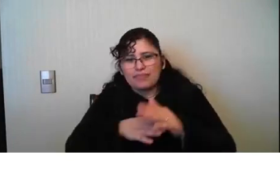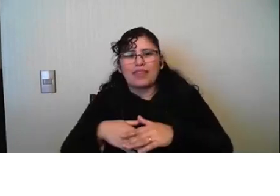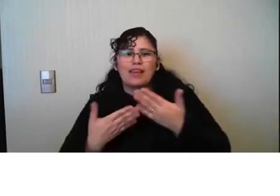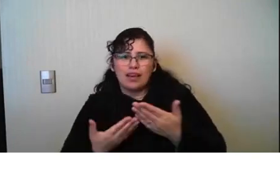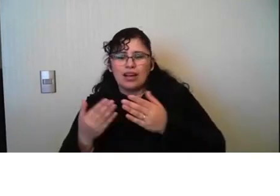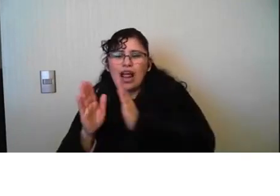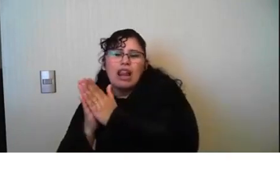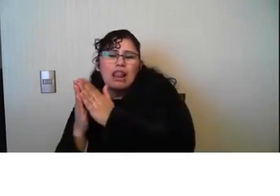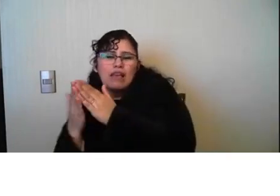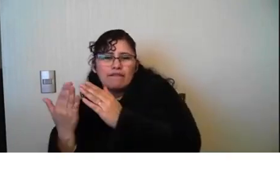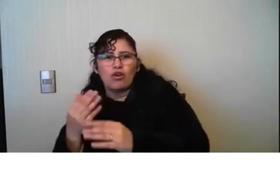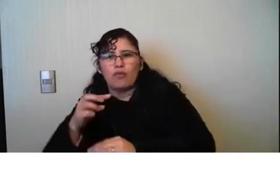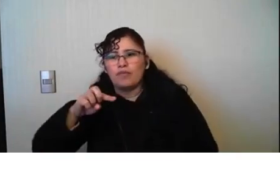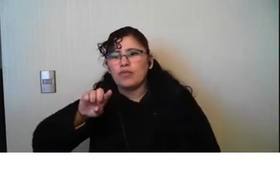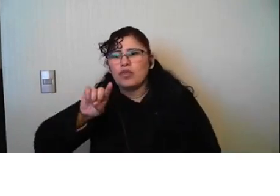un complejo